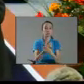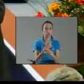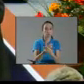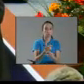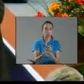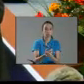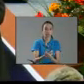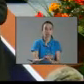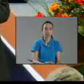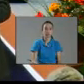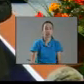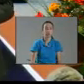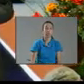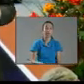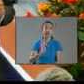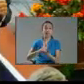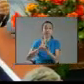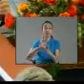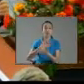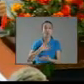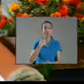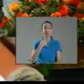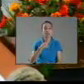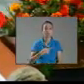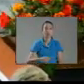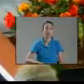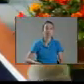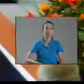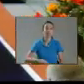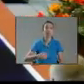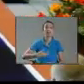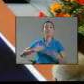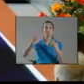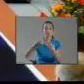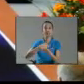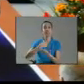diezmó Aarón? ¿Dónde estaba Leví?